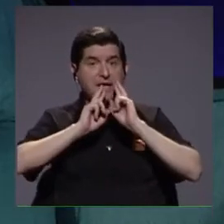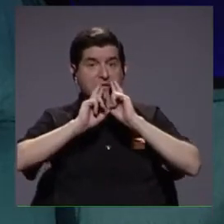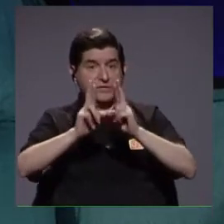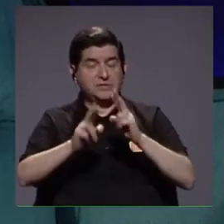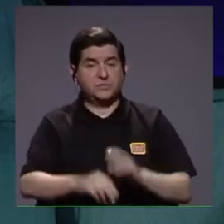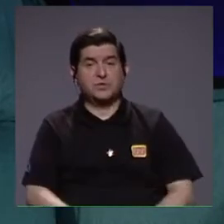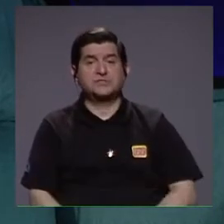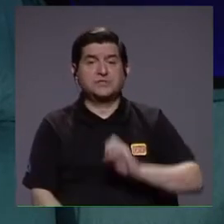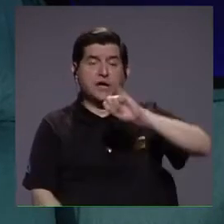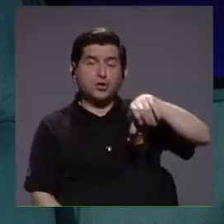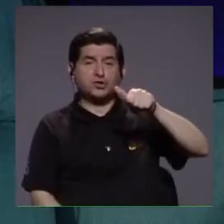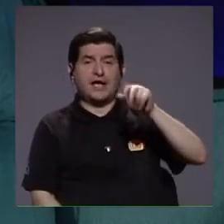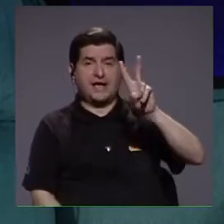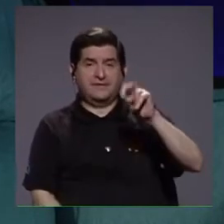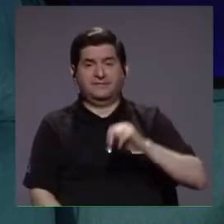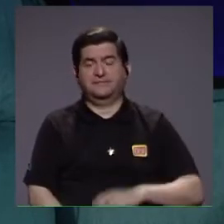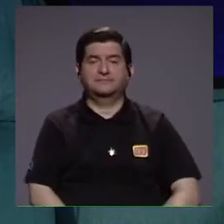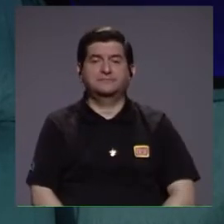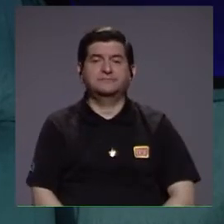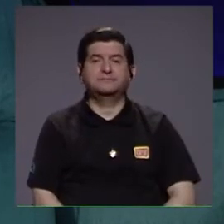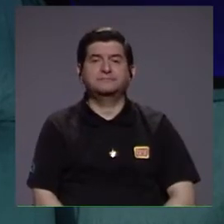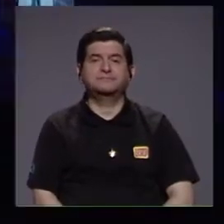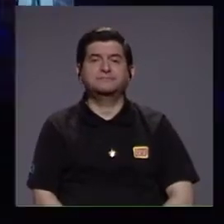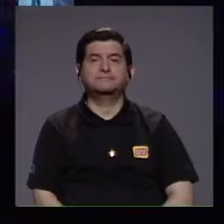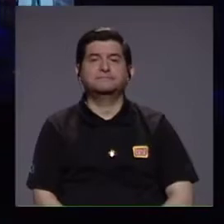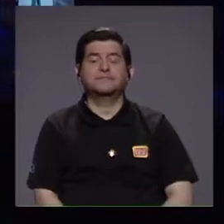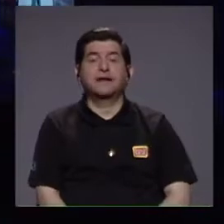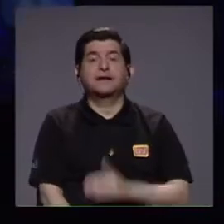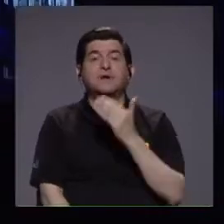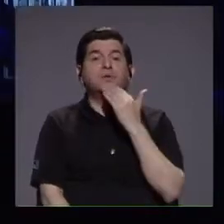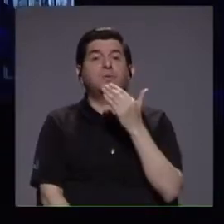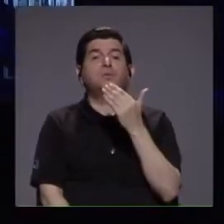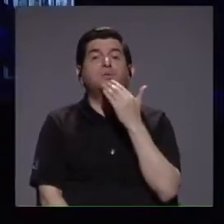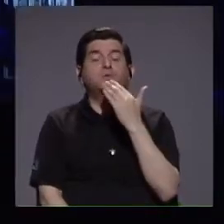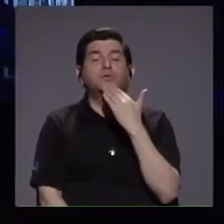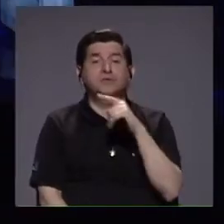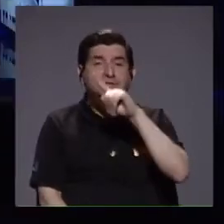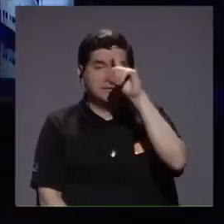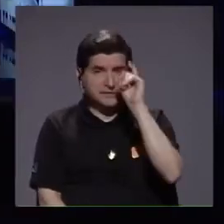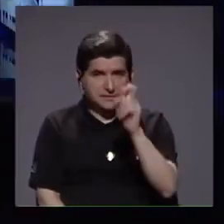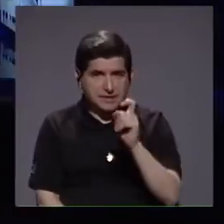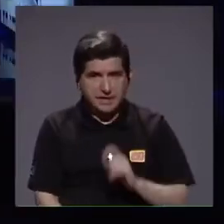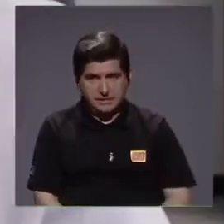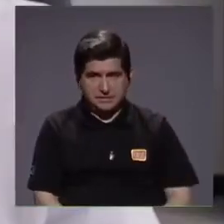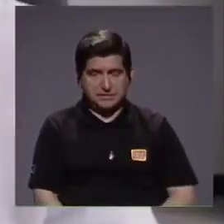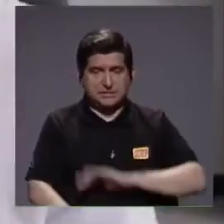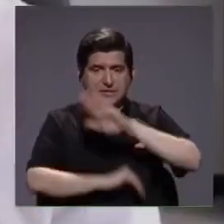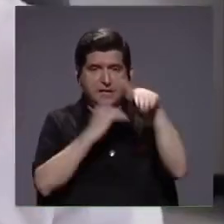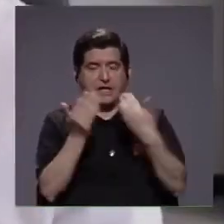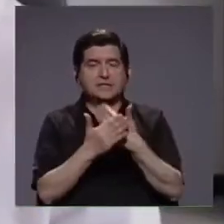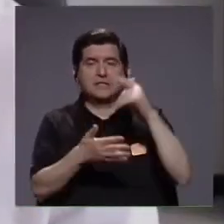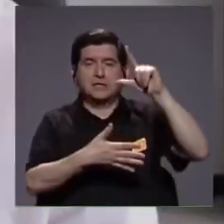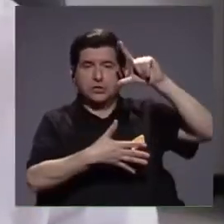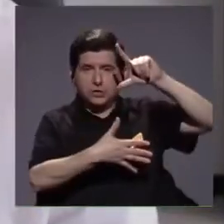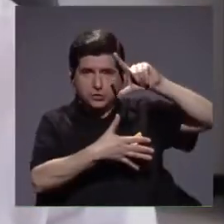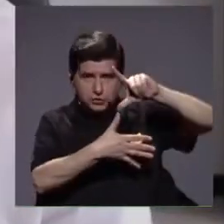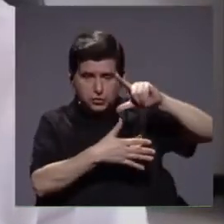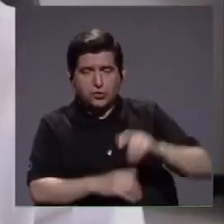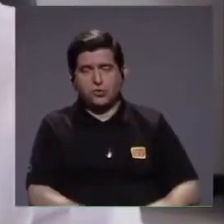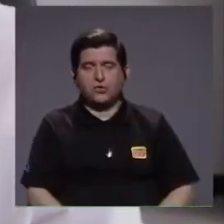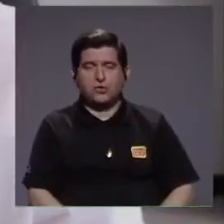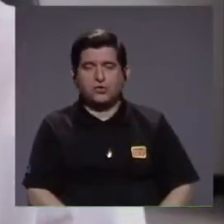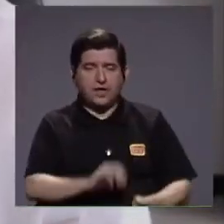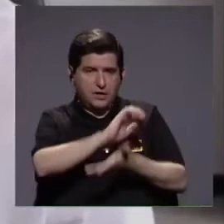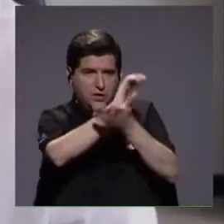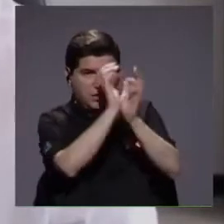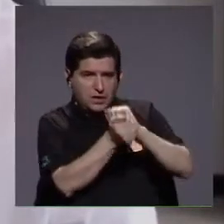Continuamos con la respuesta del señor José Ángel Vargas. Sí, muchas gracias por esa pregunta. En toda América Latina,